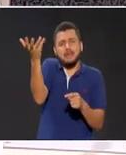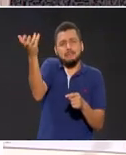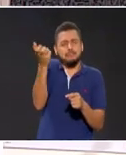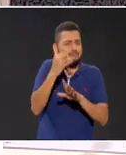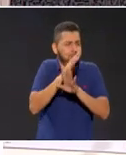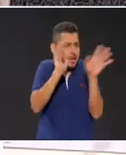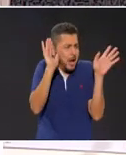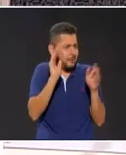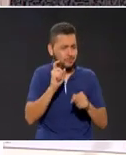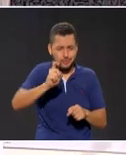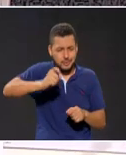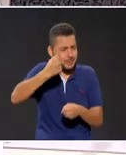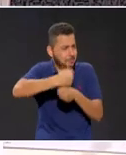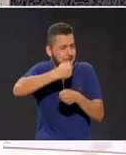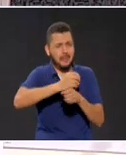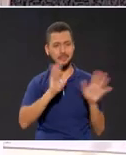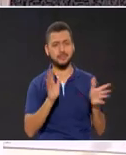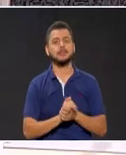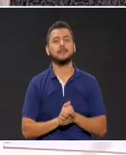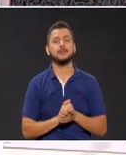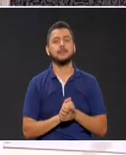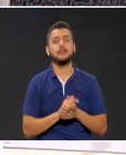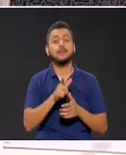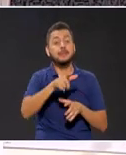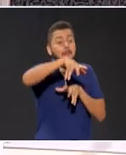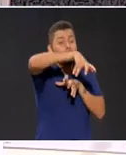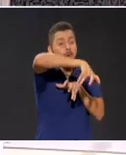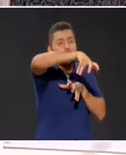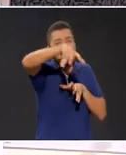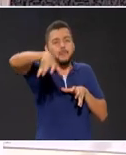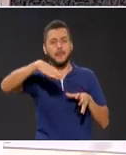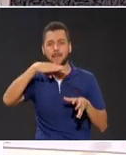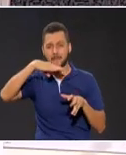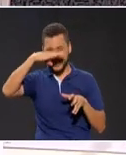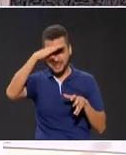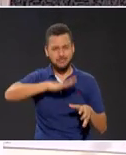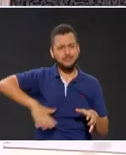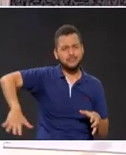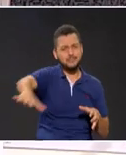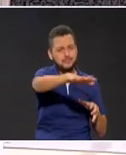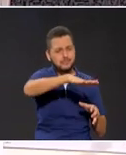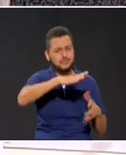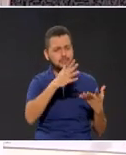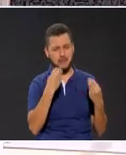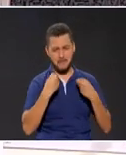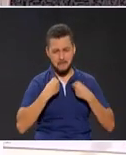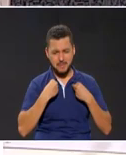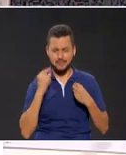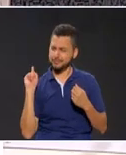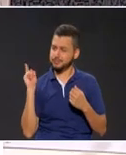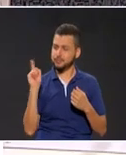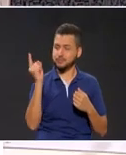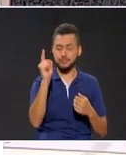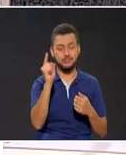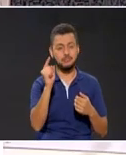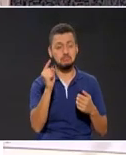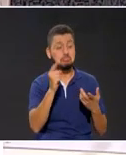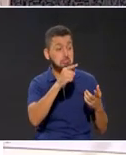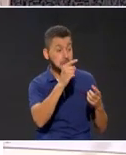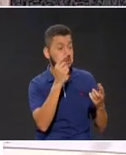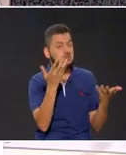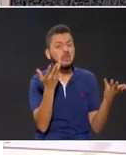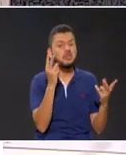autoridad en los barrios. Muchos han vivido muchos años en los barrios, todo el barrio lo conocen, que nos ayuden a que toda la gestión